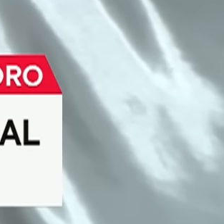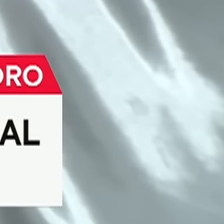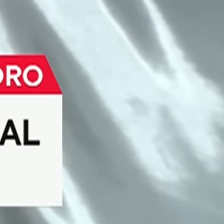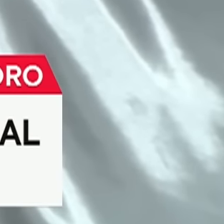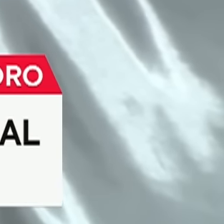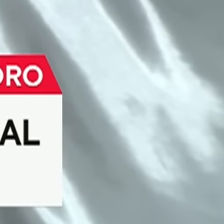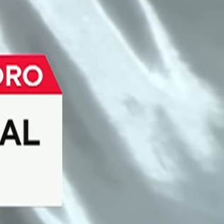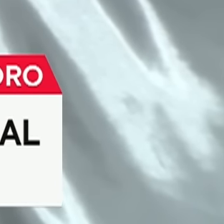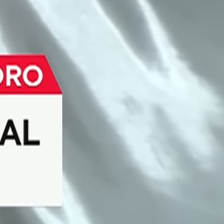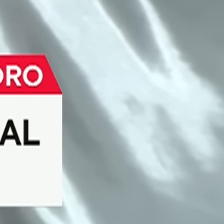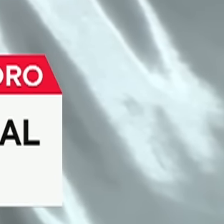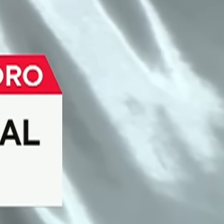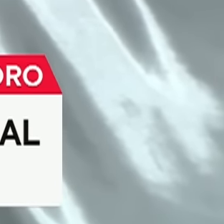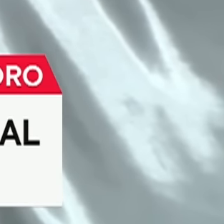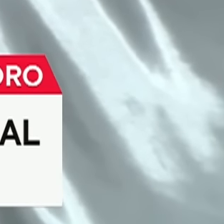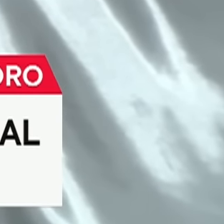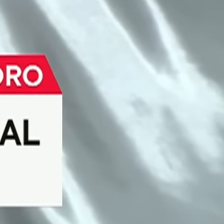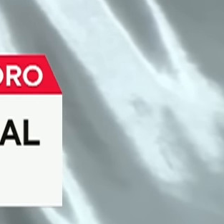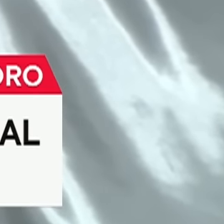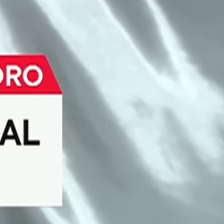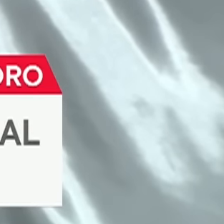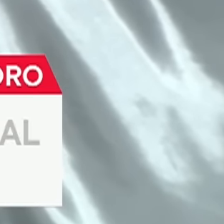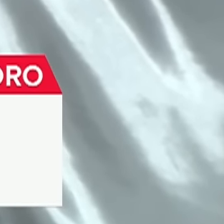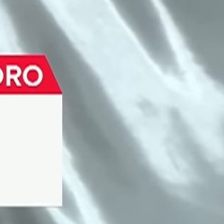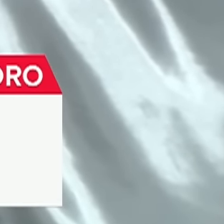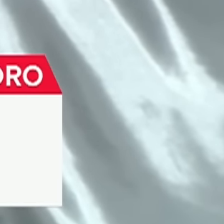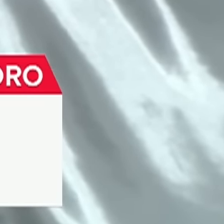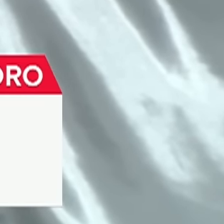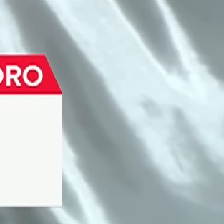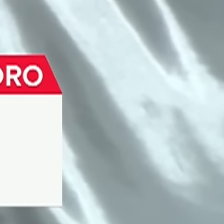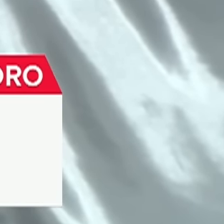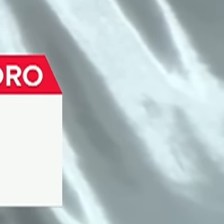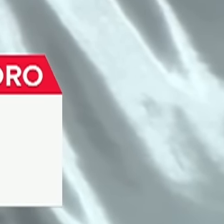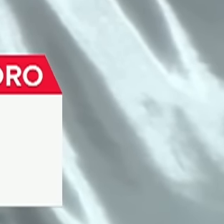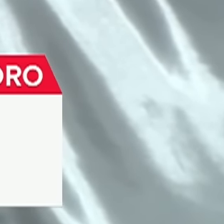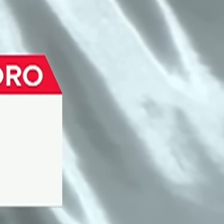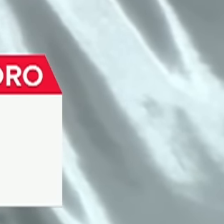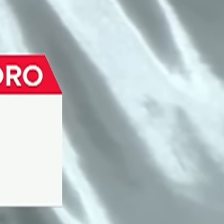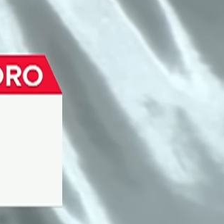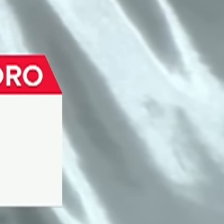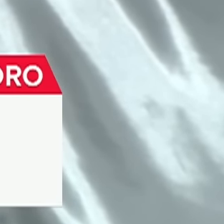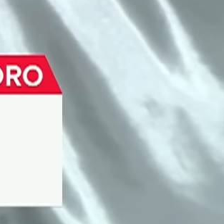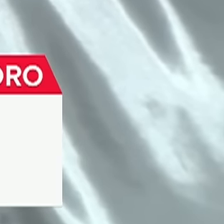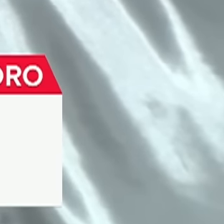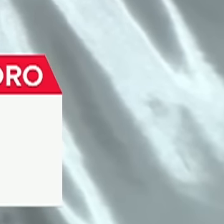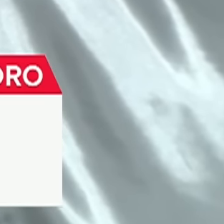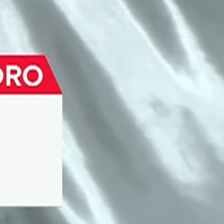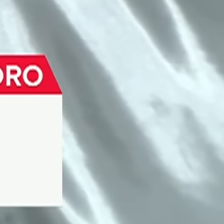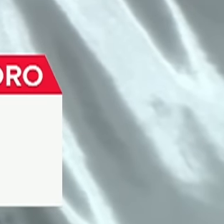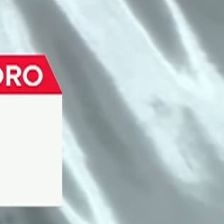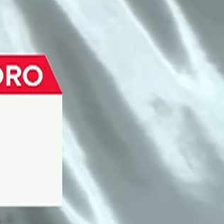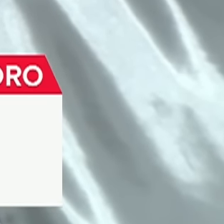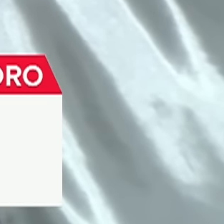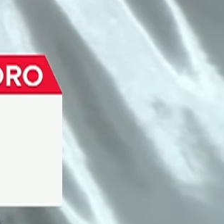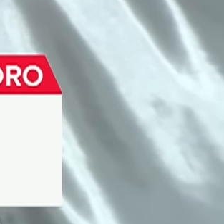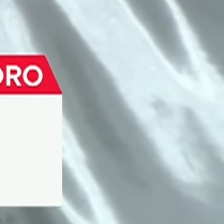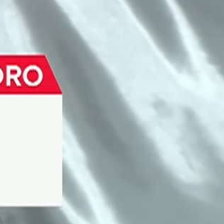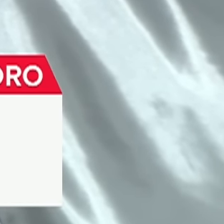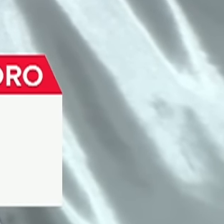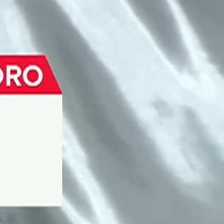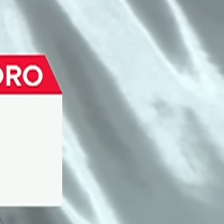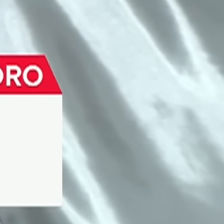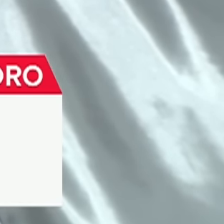hoy nos acompañan, señores gobernadores, amigos gobernadores con quienes hemos hecho un trabajo intenso estos dos